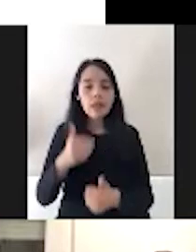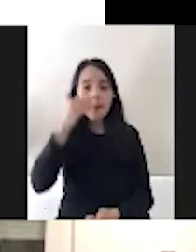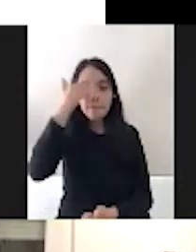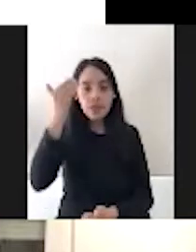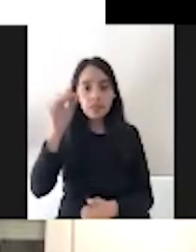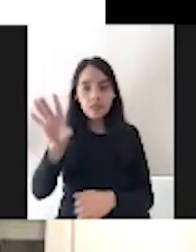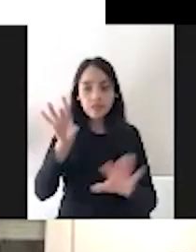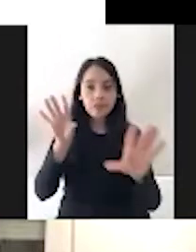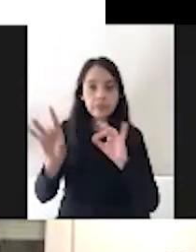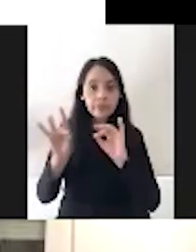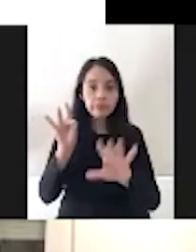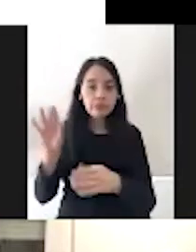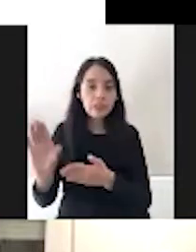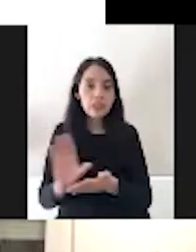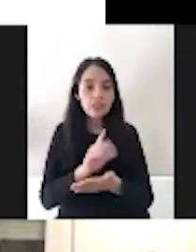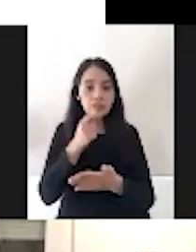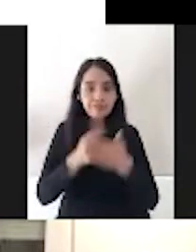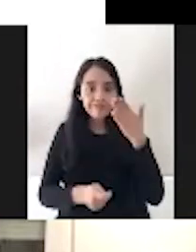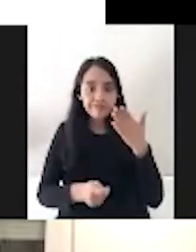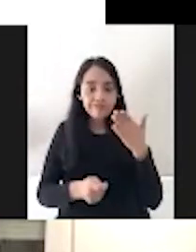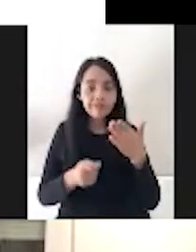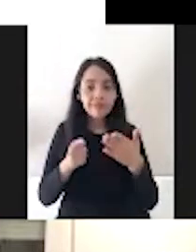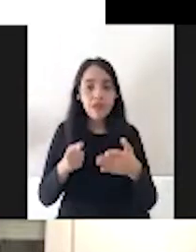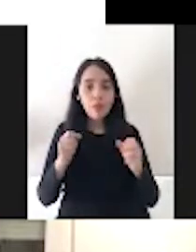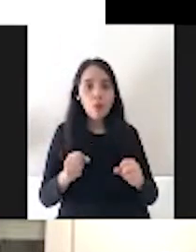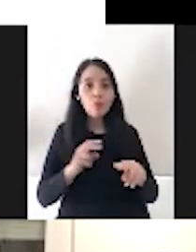este programa, para poder desarrollar este programa dentro de la escuela.